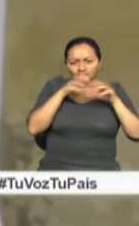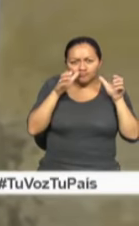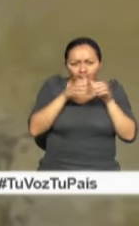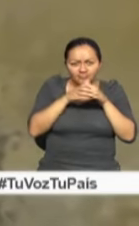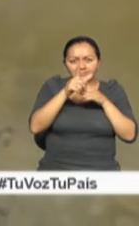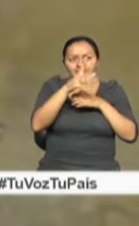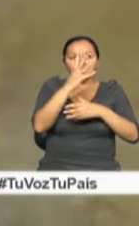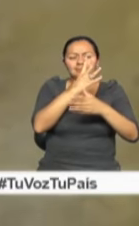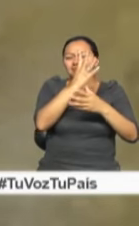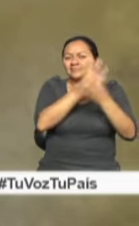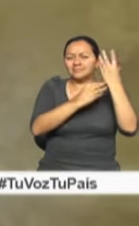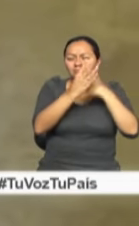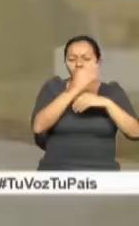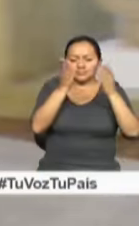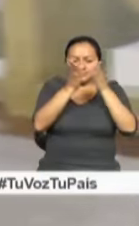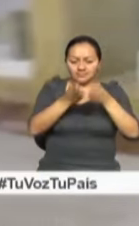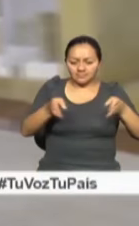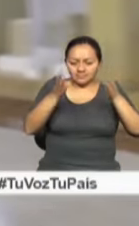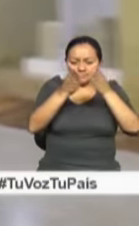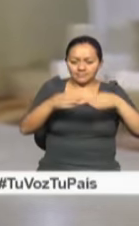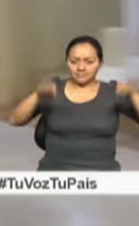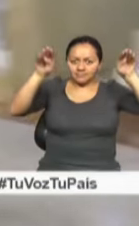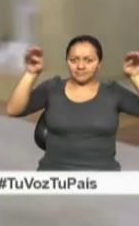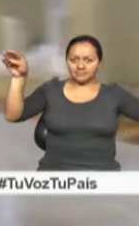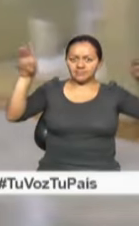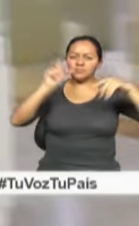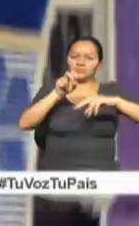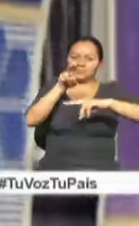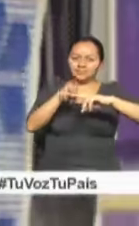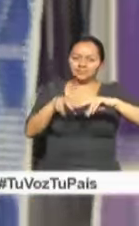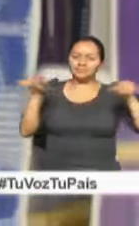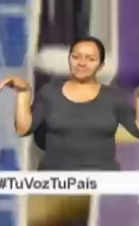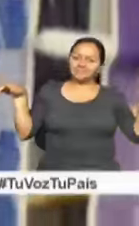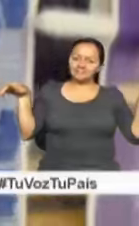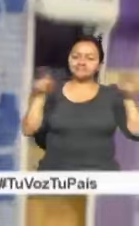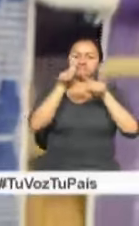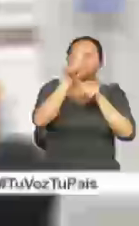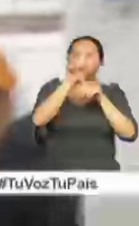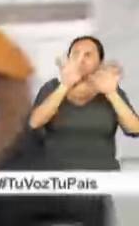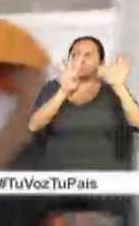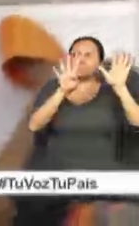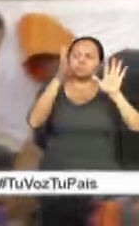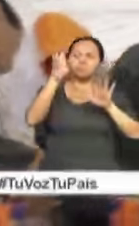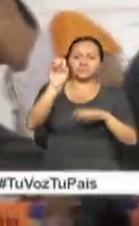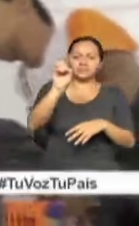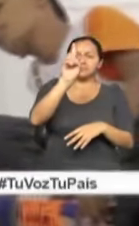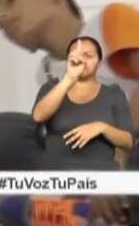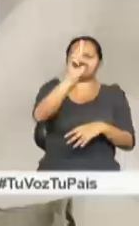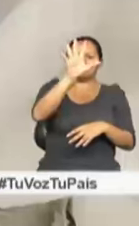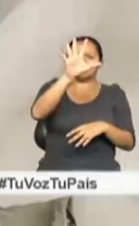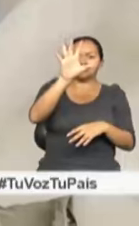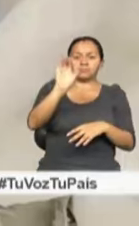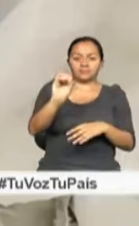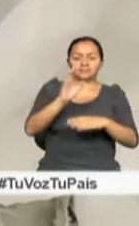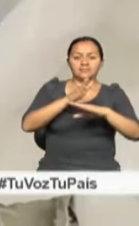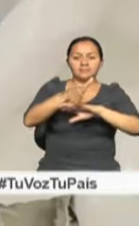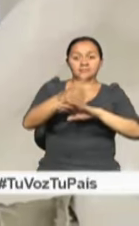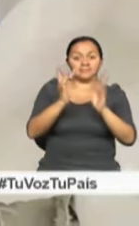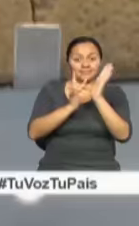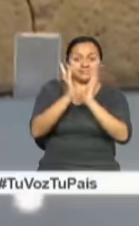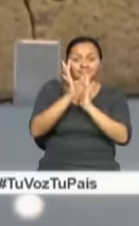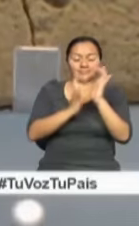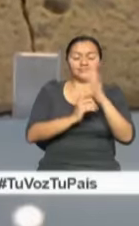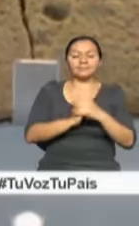la historia de la ciudad de Los Cerros, habitada entre 1190 y 1520 después de Cristo. La